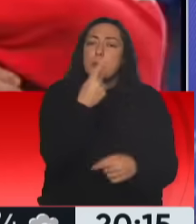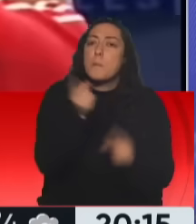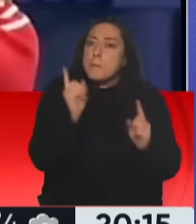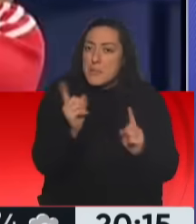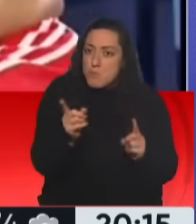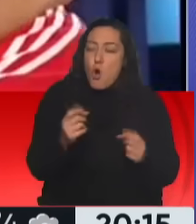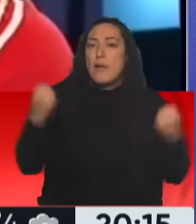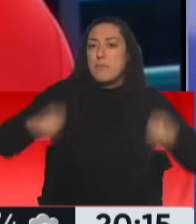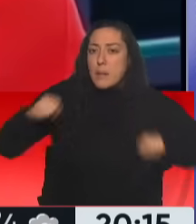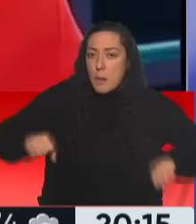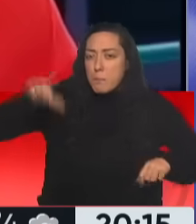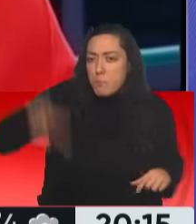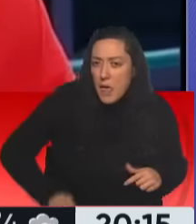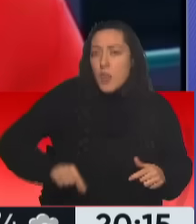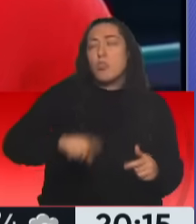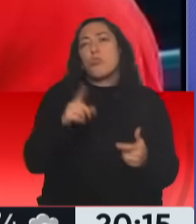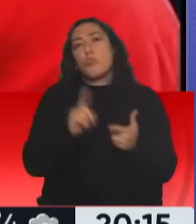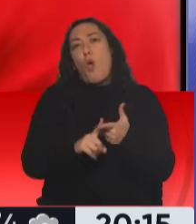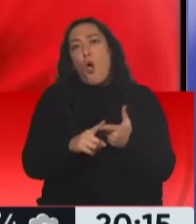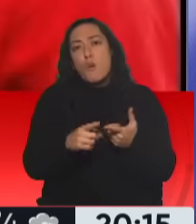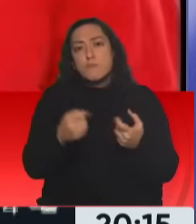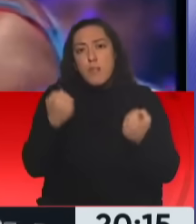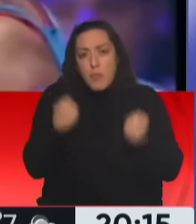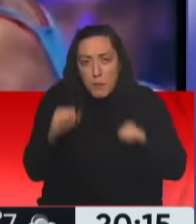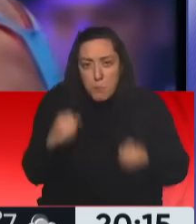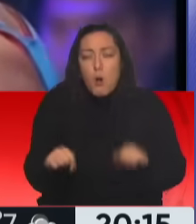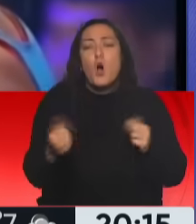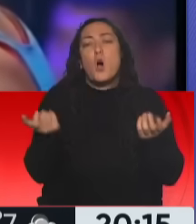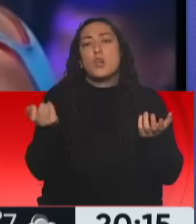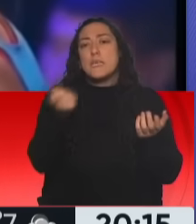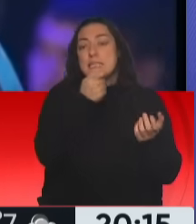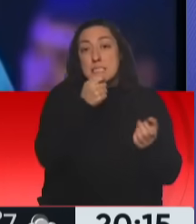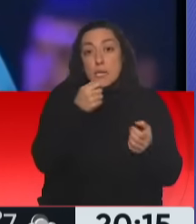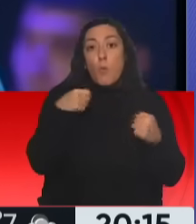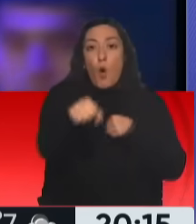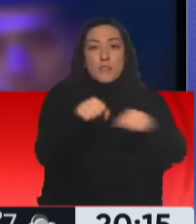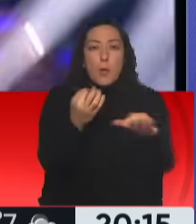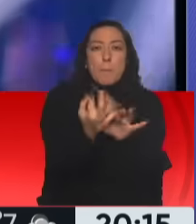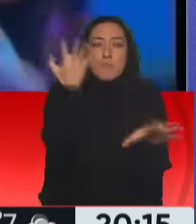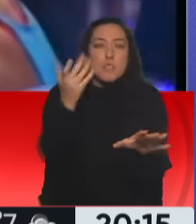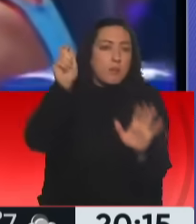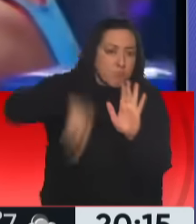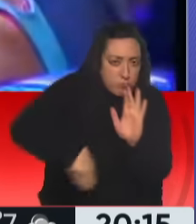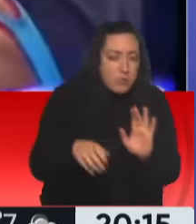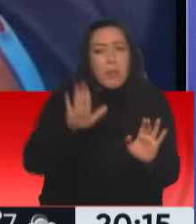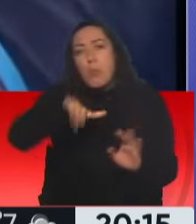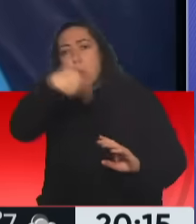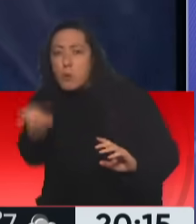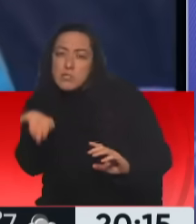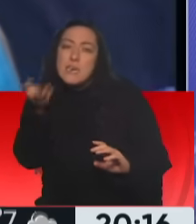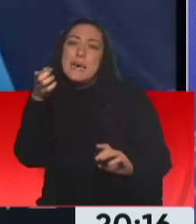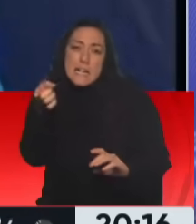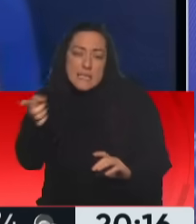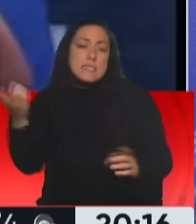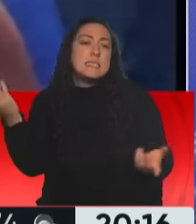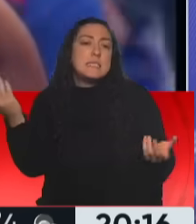el entrenamiento, aquellos factores, una vez que dejó el boxeo también se dedicó